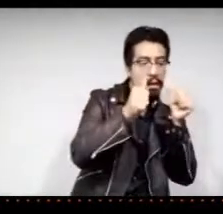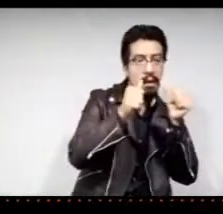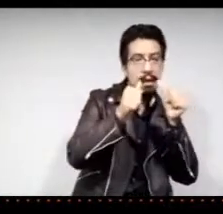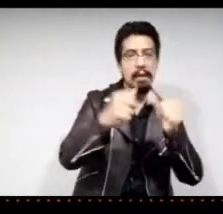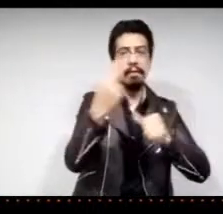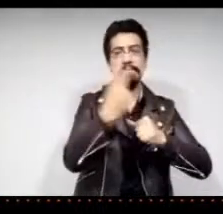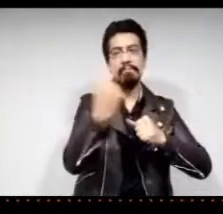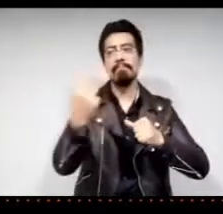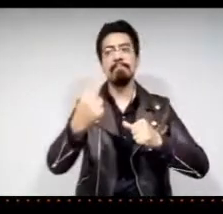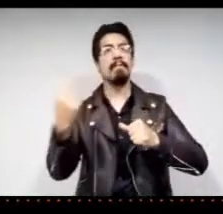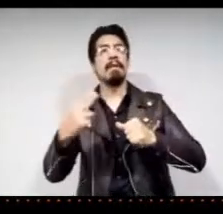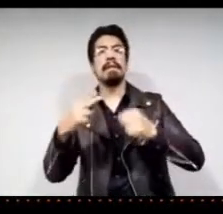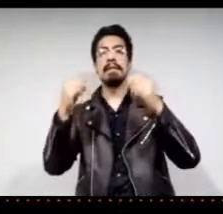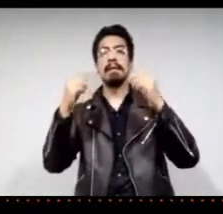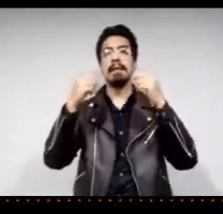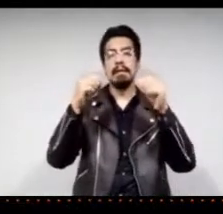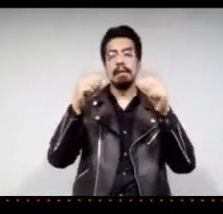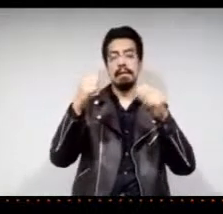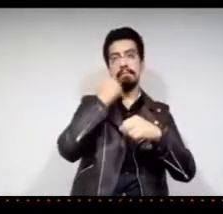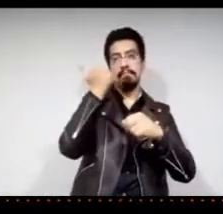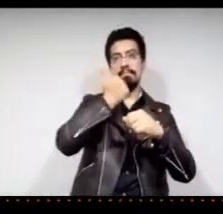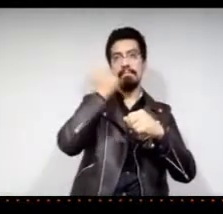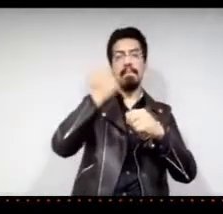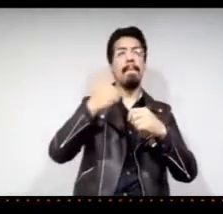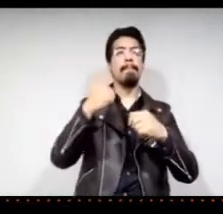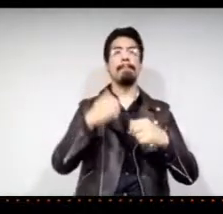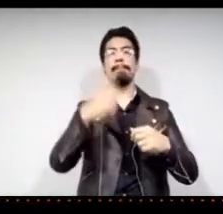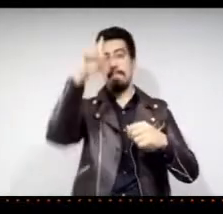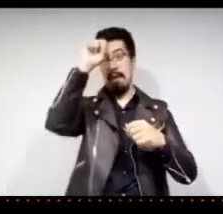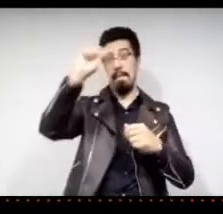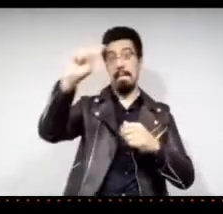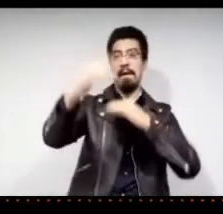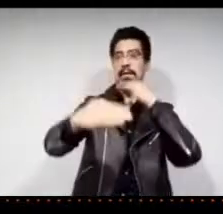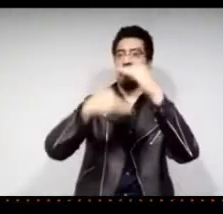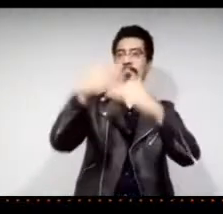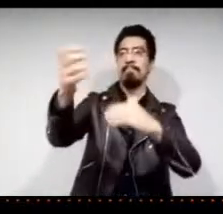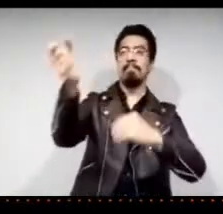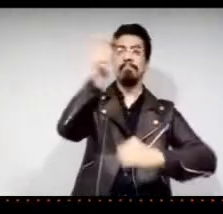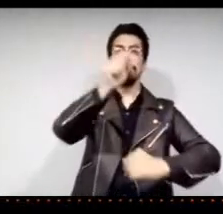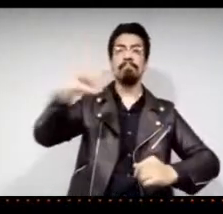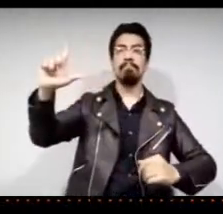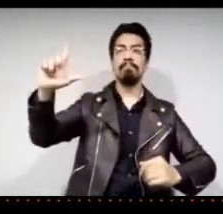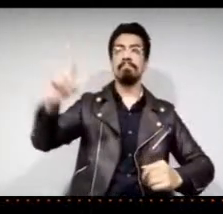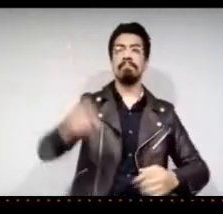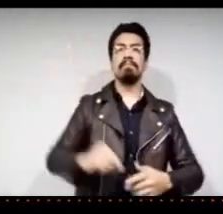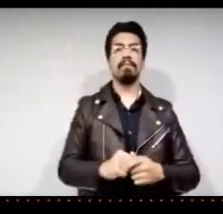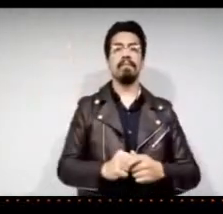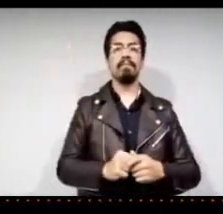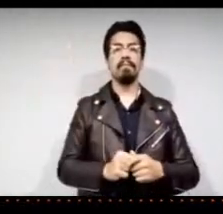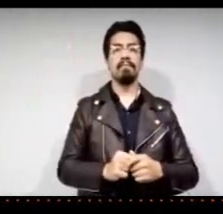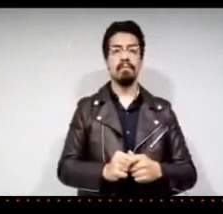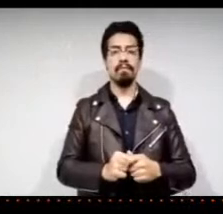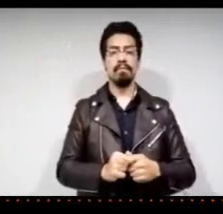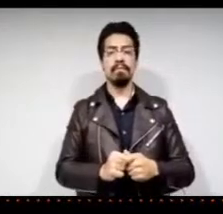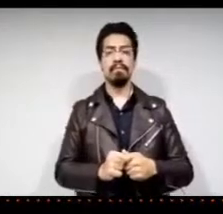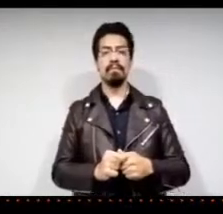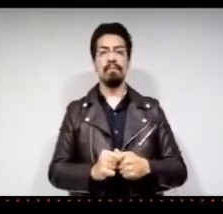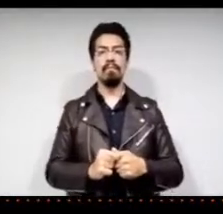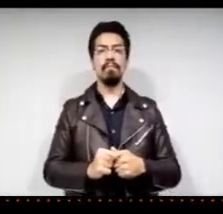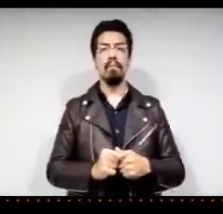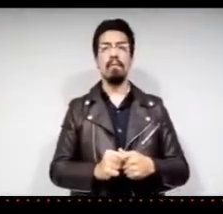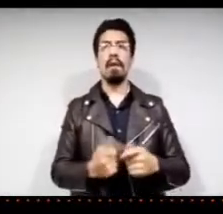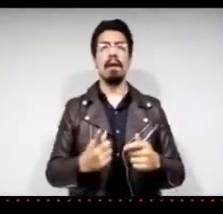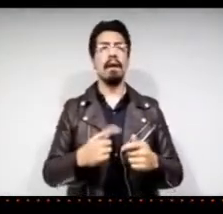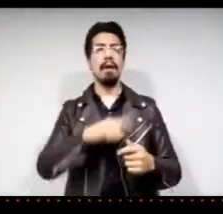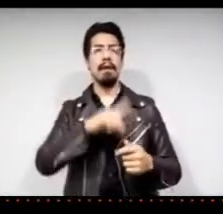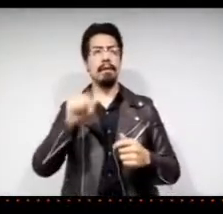nuestros estudiantes para lograr formar a los profesionistas, esos que los empleadores estén encantados